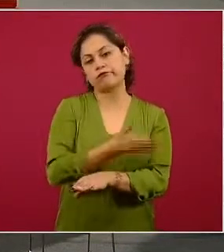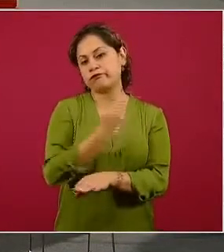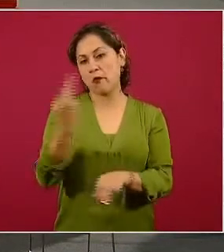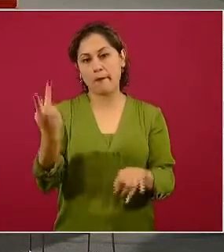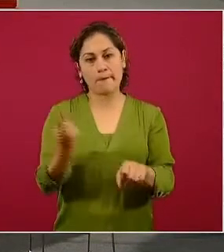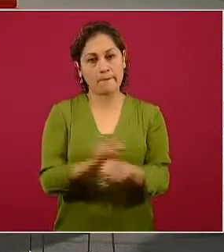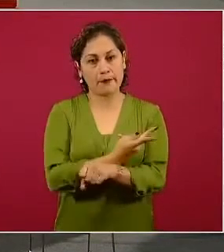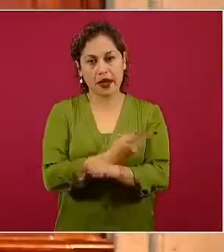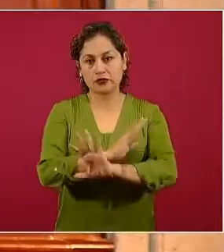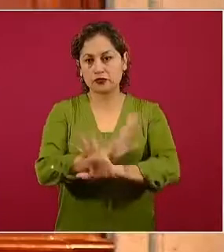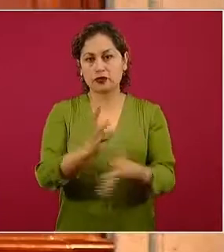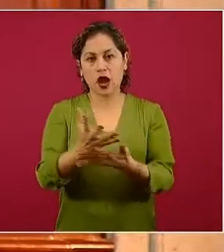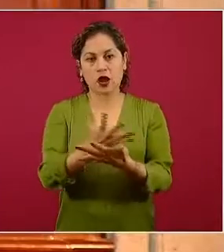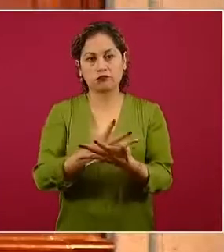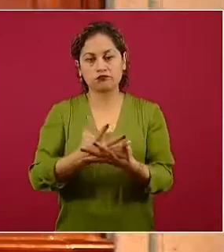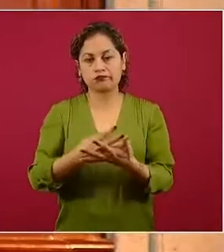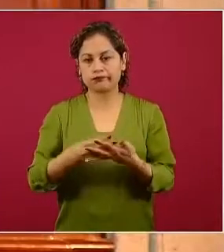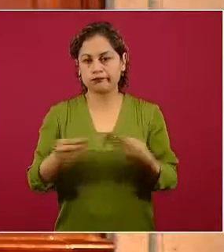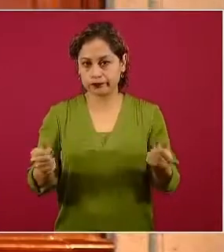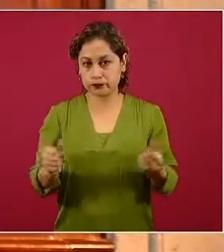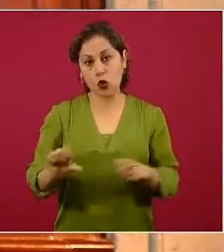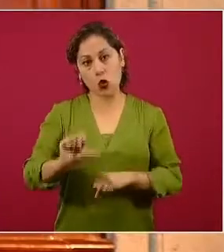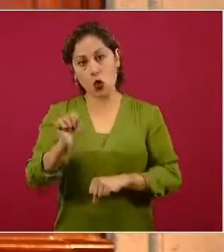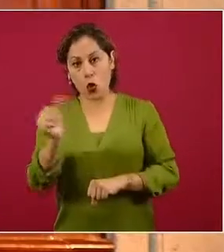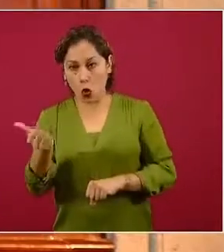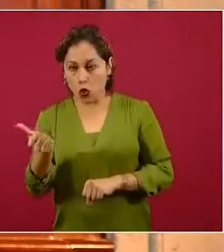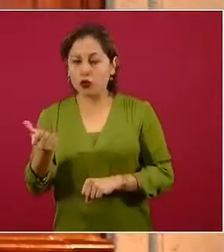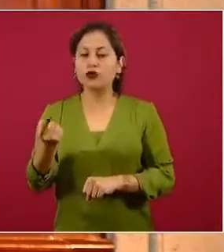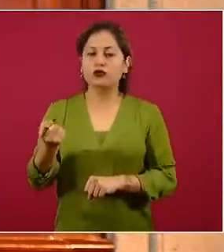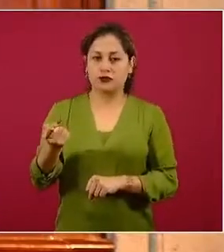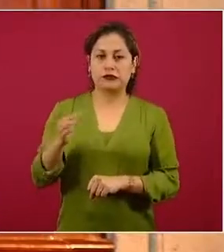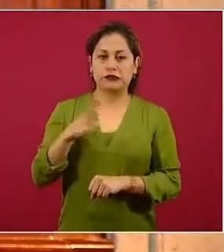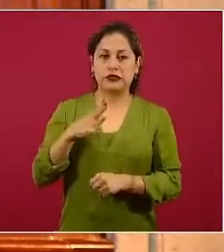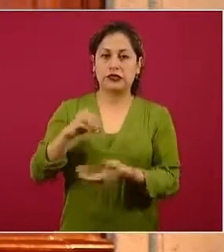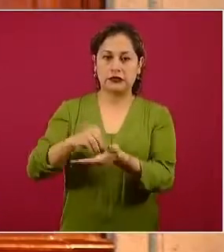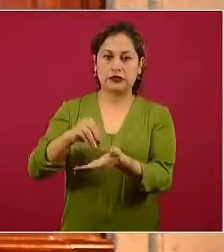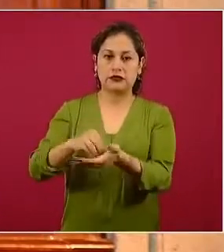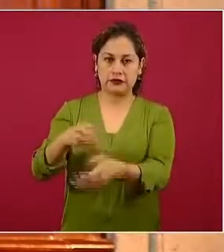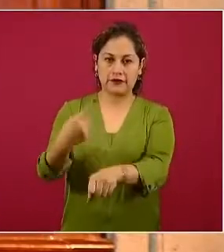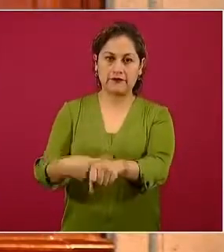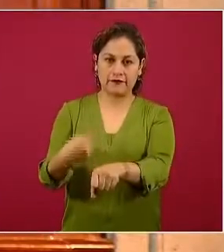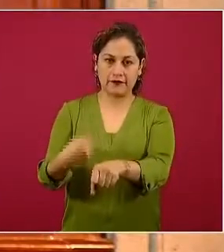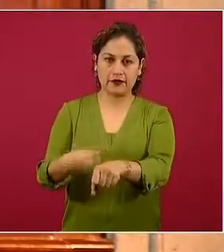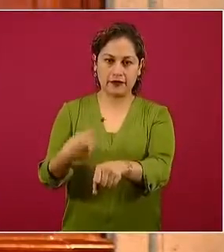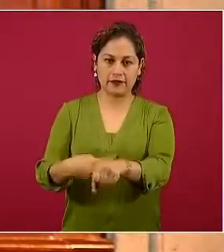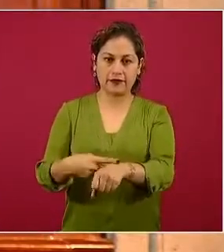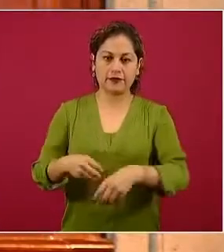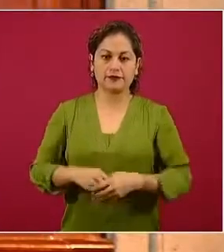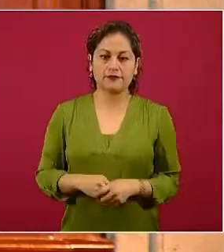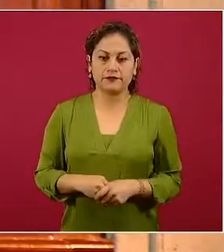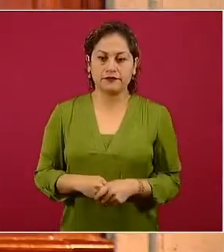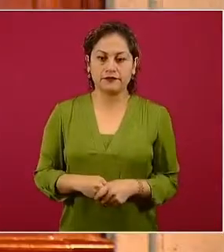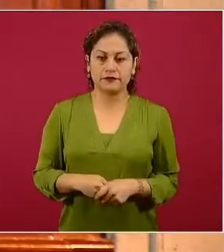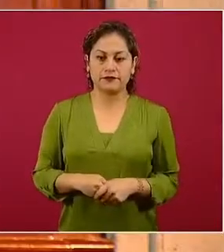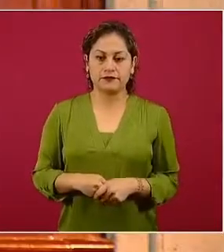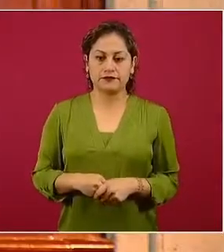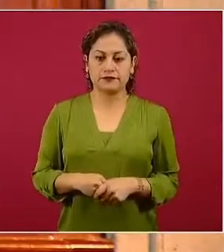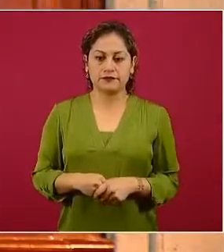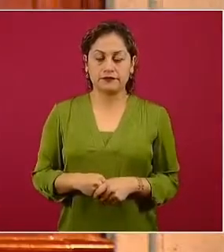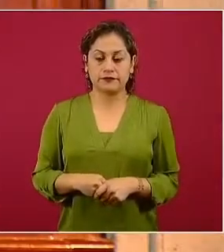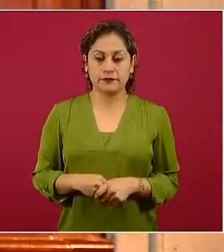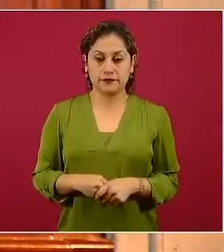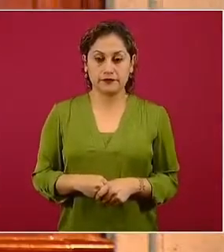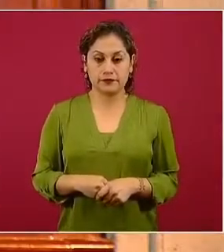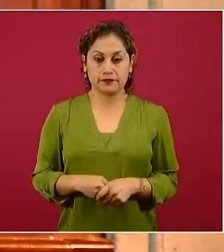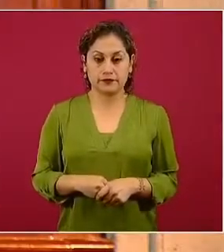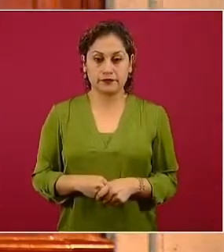inició desde febrero, pues bueno, conservan todavía el potencial de continuar en su momento transmitiendo